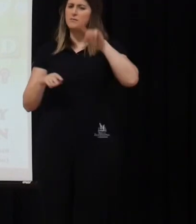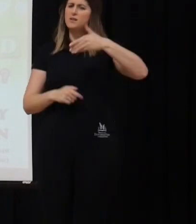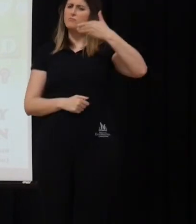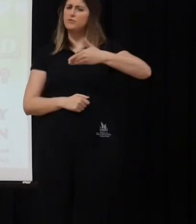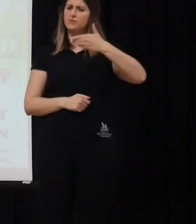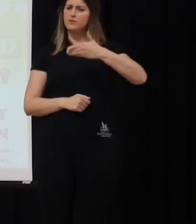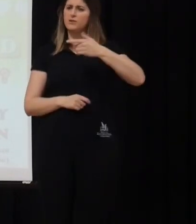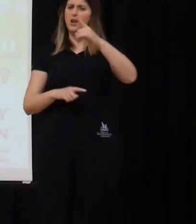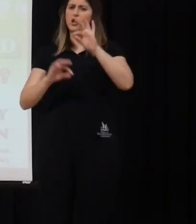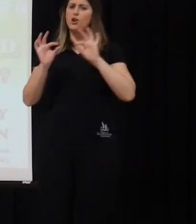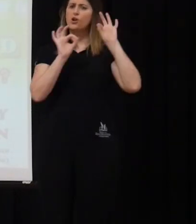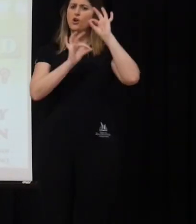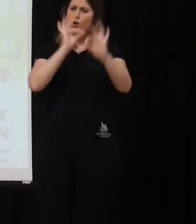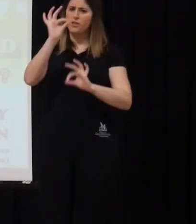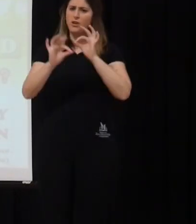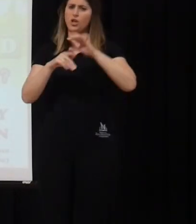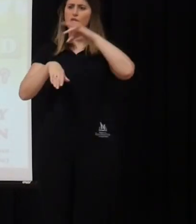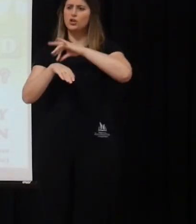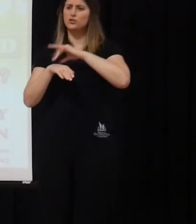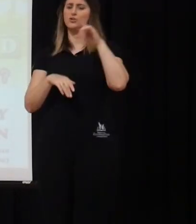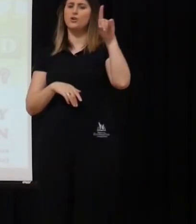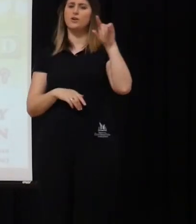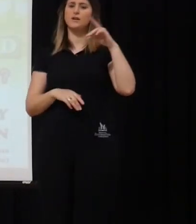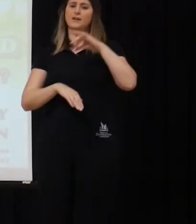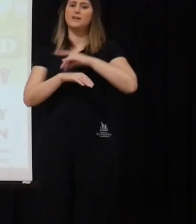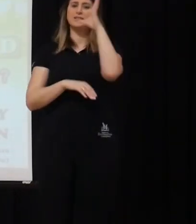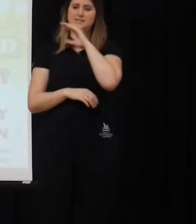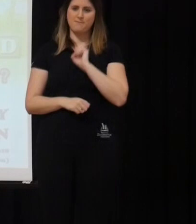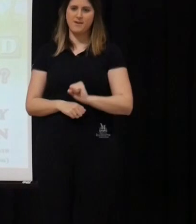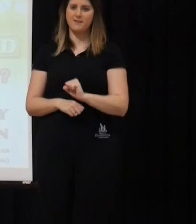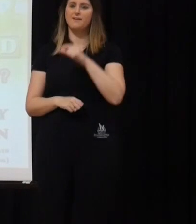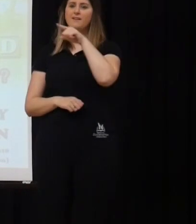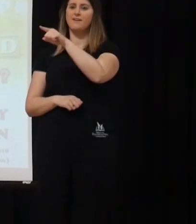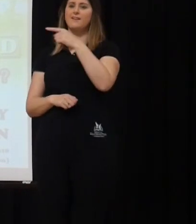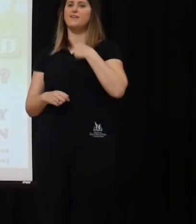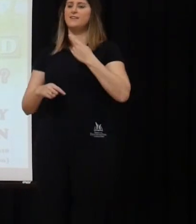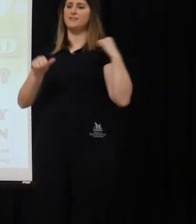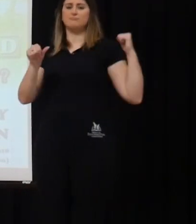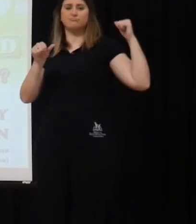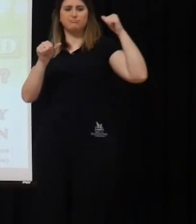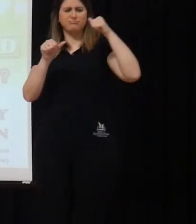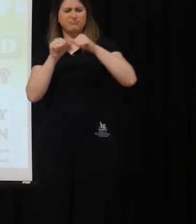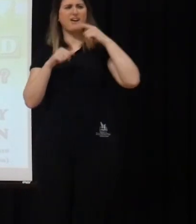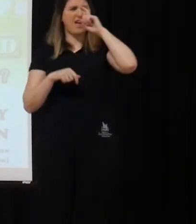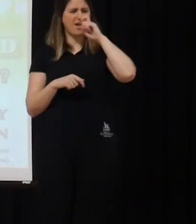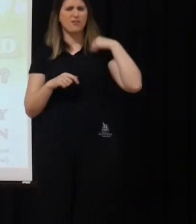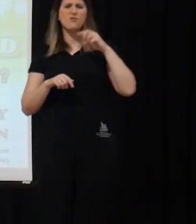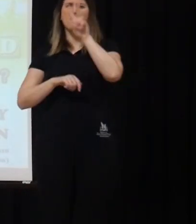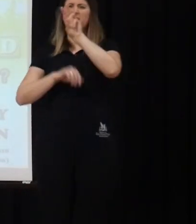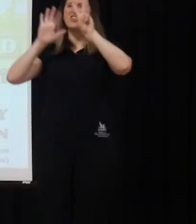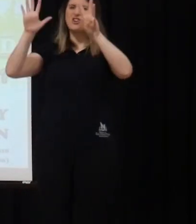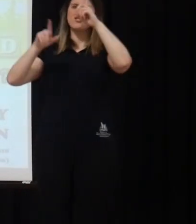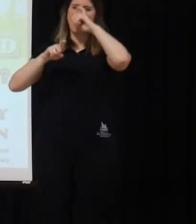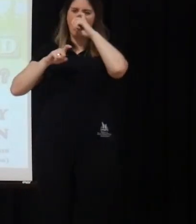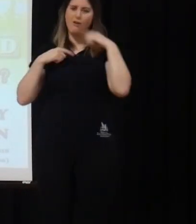fundamentalmente a su coordinador, el doctor Jimmy Giambattiste, con el que efectivamente mucho tiempo, son ni más ni menos que 28 años